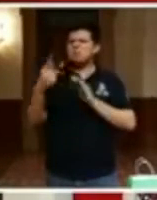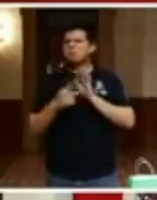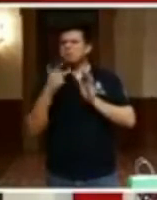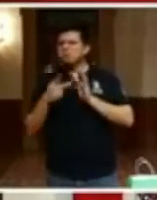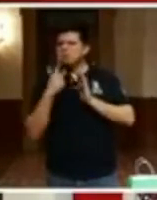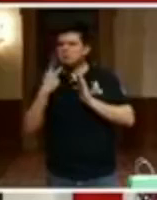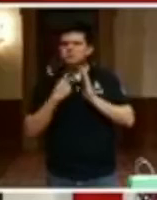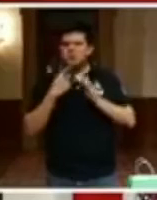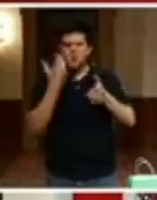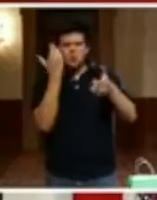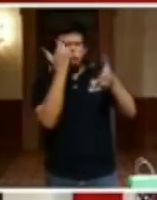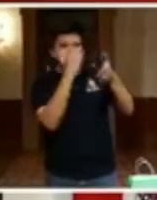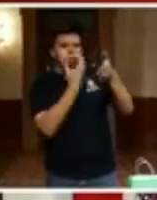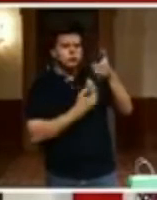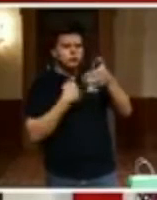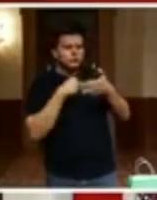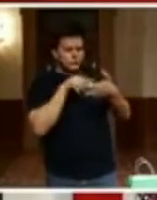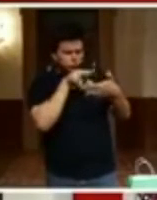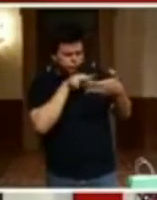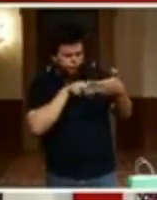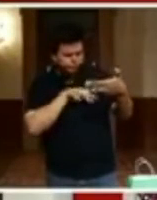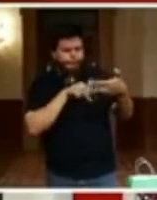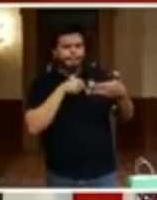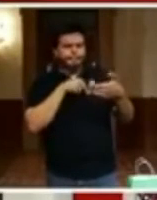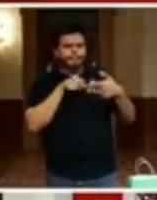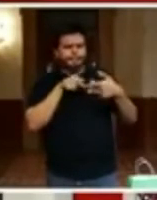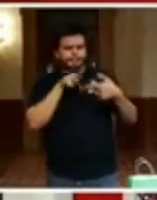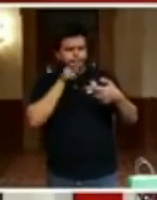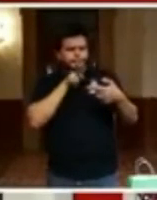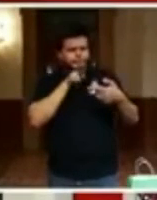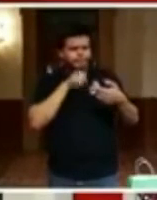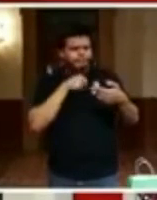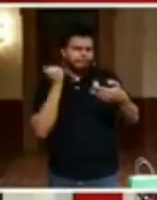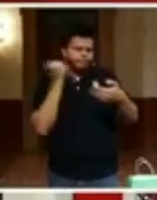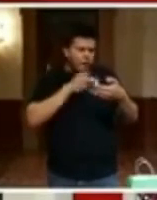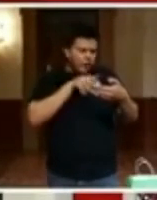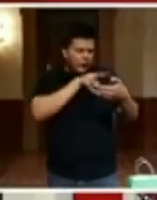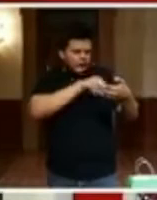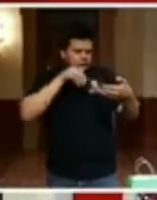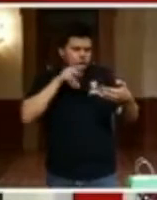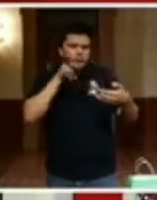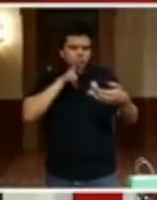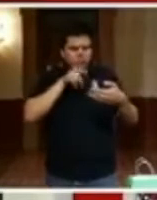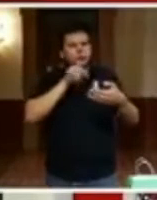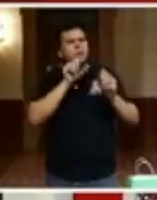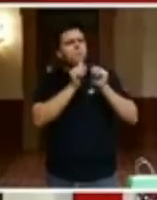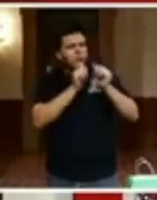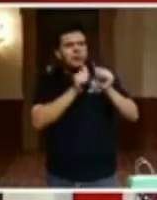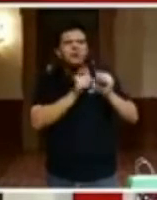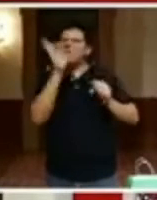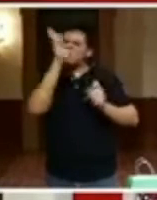veo en las redes sociales pero al darle seguimiento me doy cuenta que son falsos entonces noticias falsas